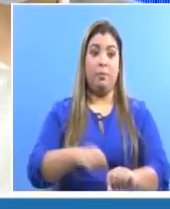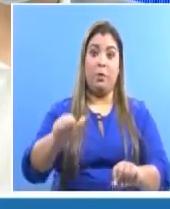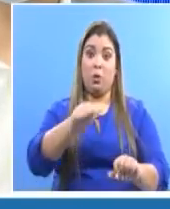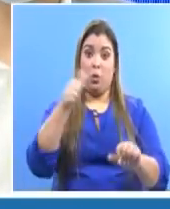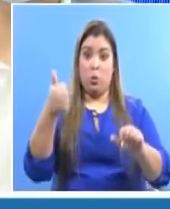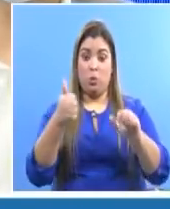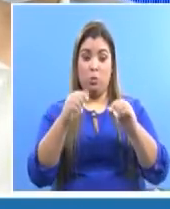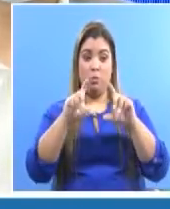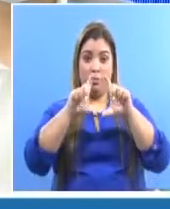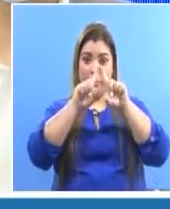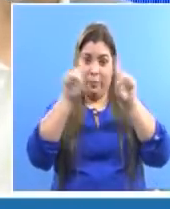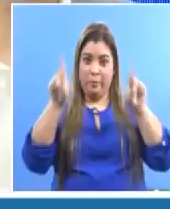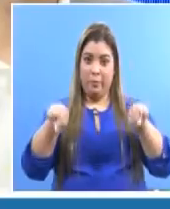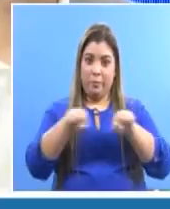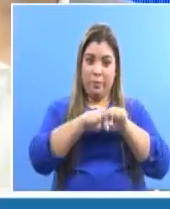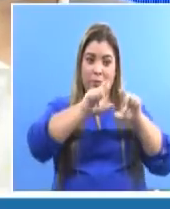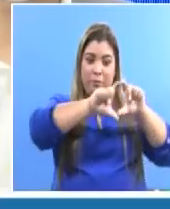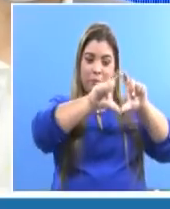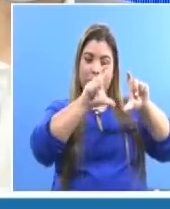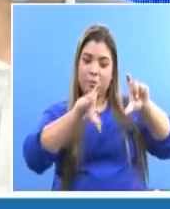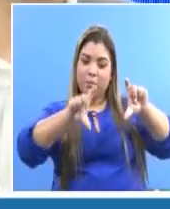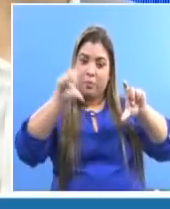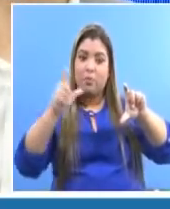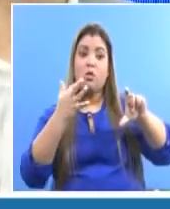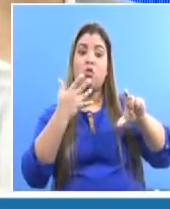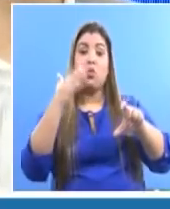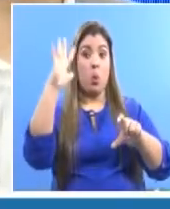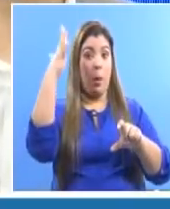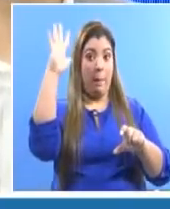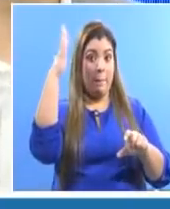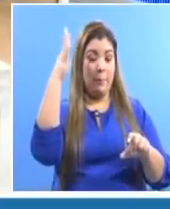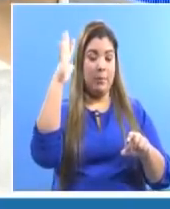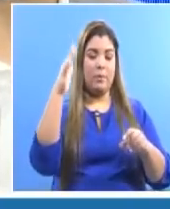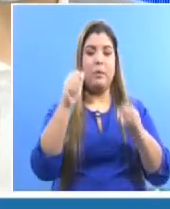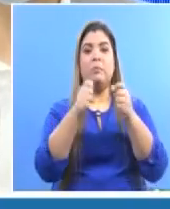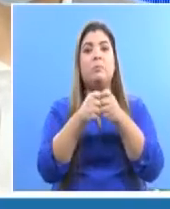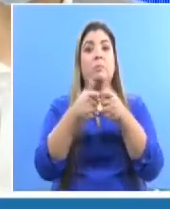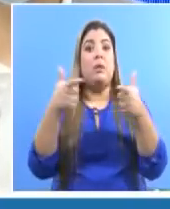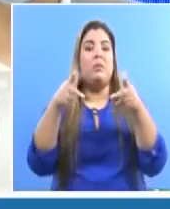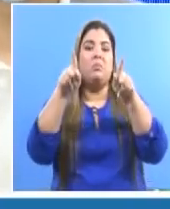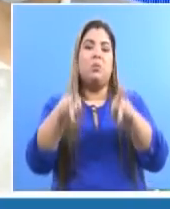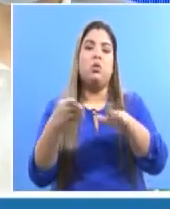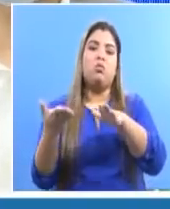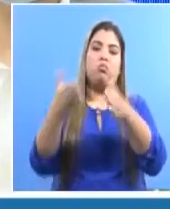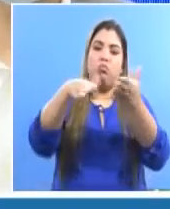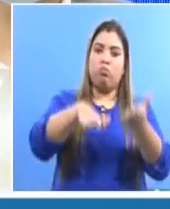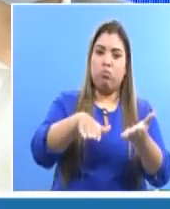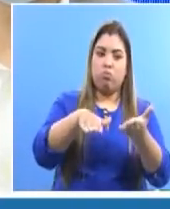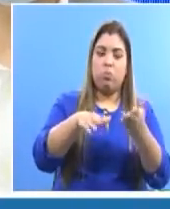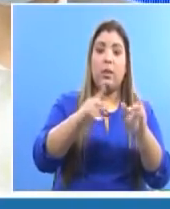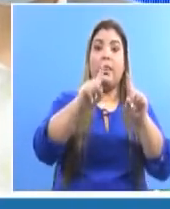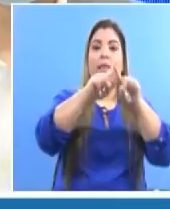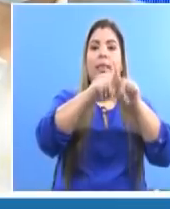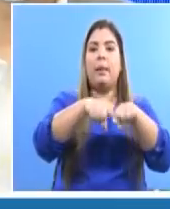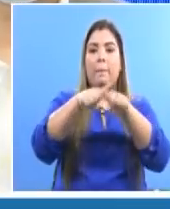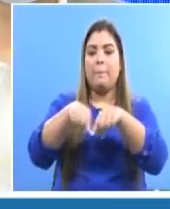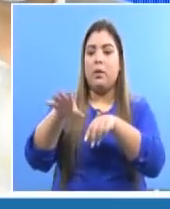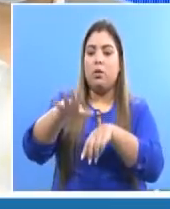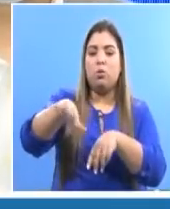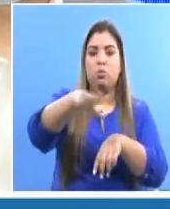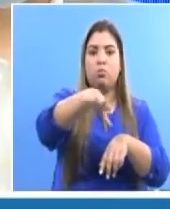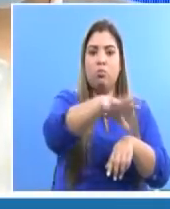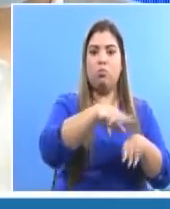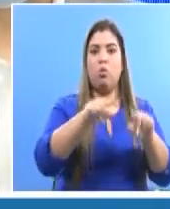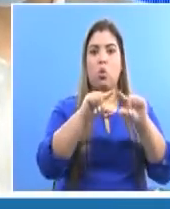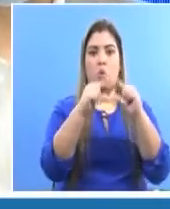que han mostrado sobre todo mayor tasa de mortalidad, es decir, mayor número de defunciones de acuerdo a la población.